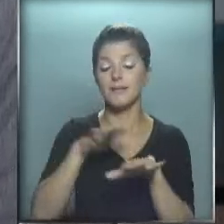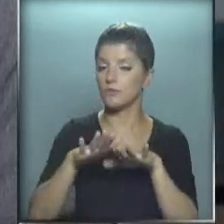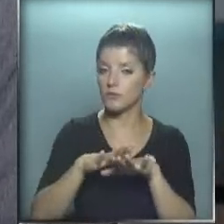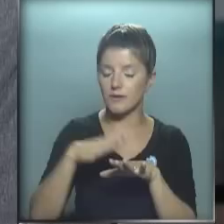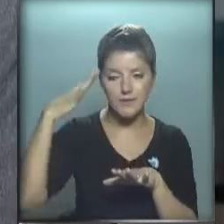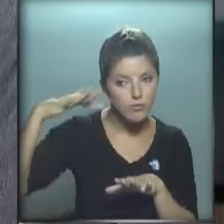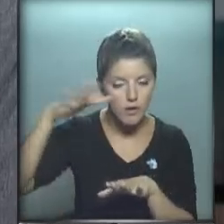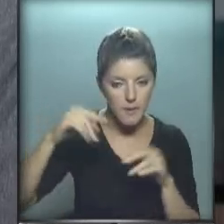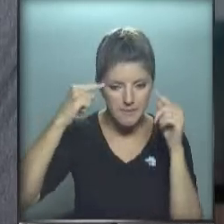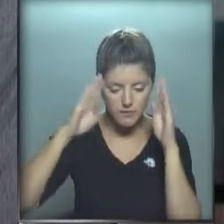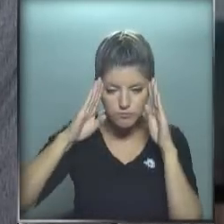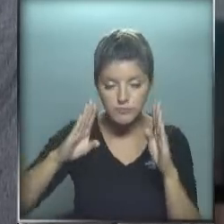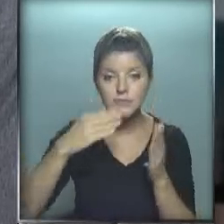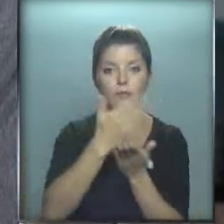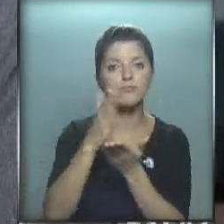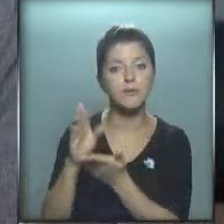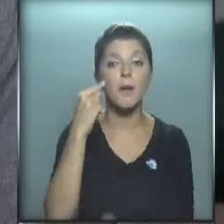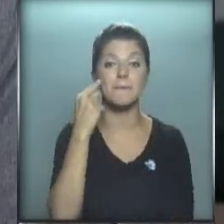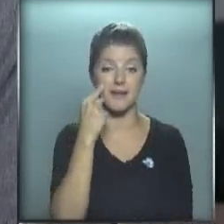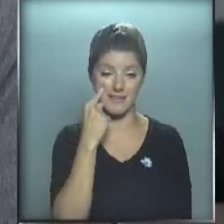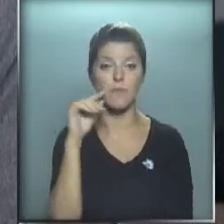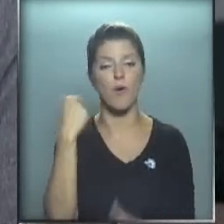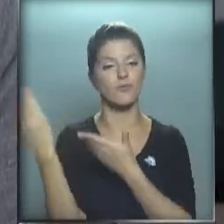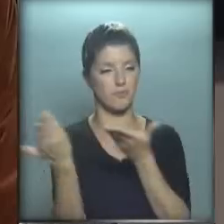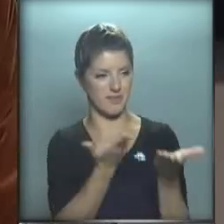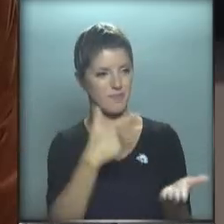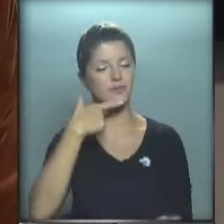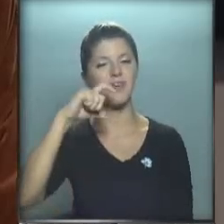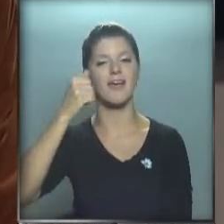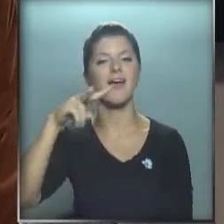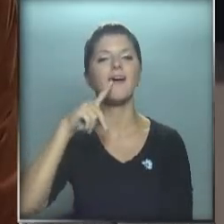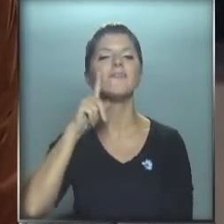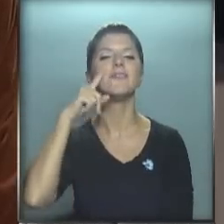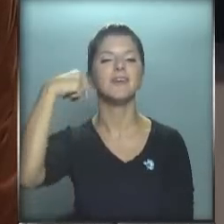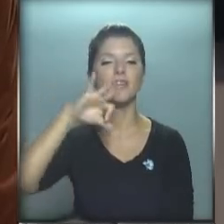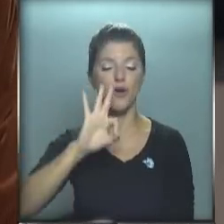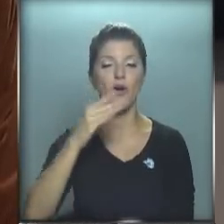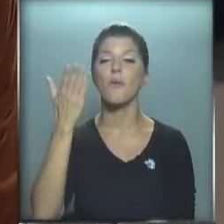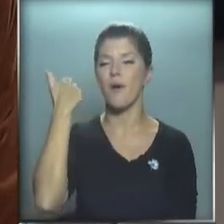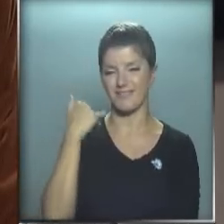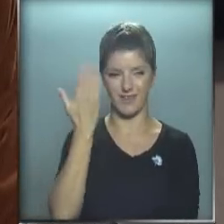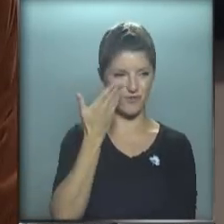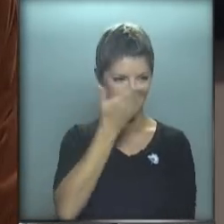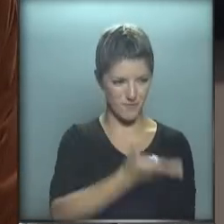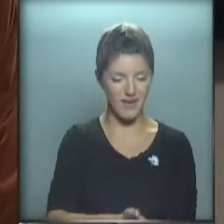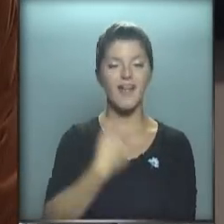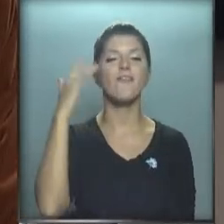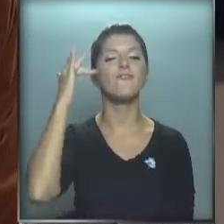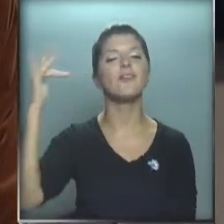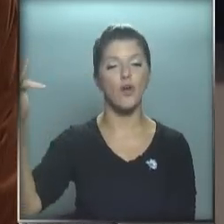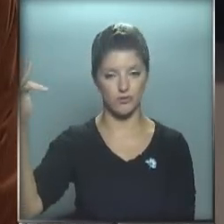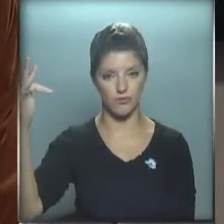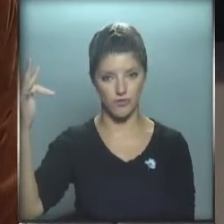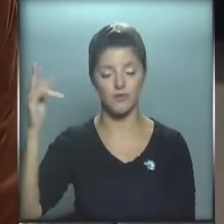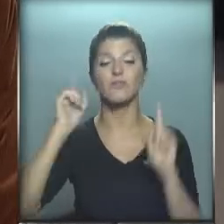tendencia tan tan perniciosa por eso invitamos a dares cabino que es este comentaba al principio filósofo doctor en filosofía de